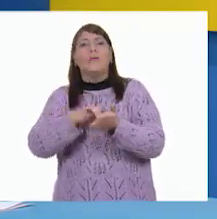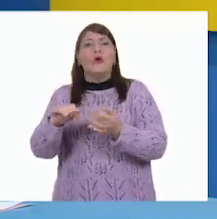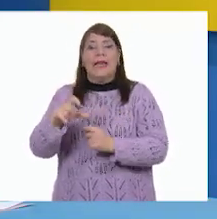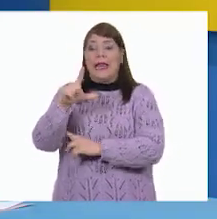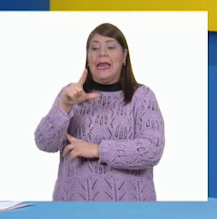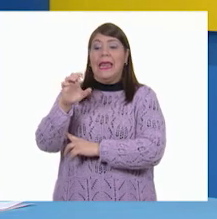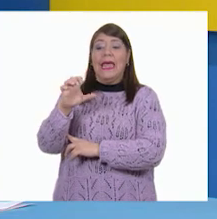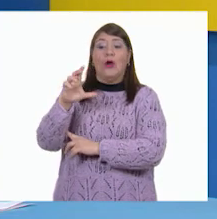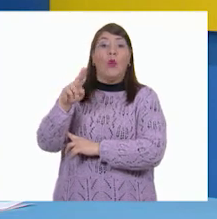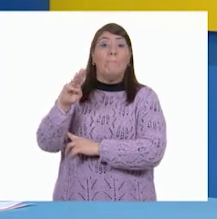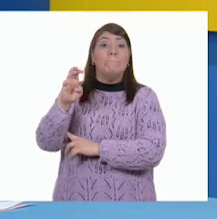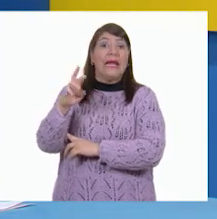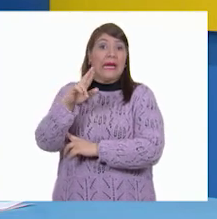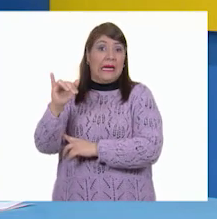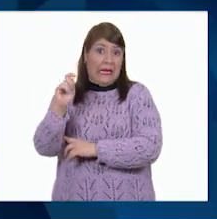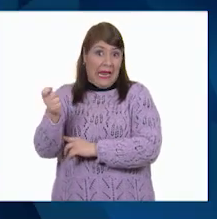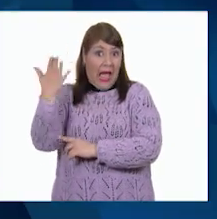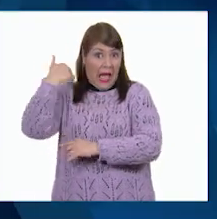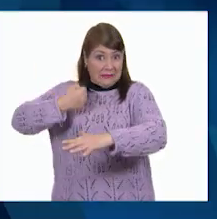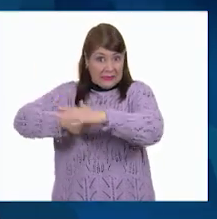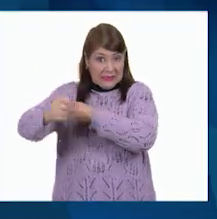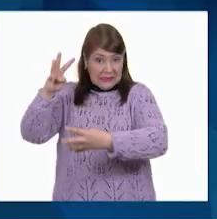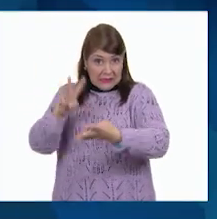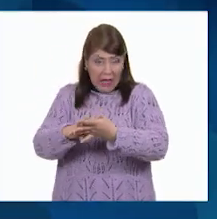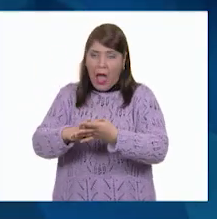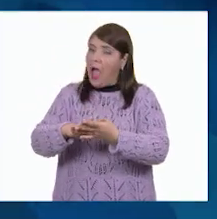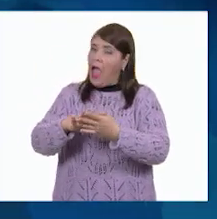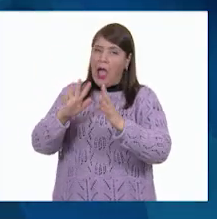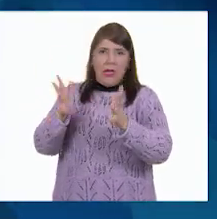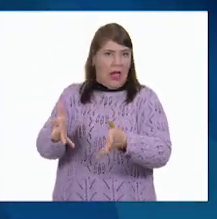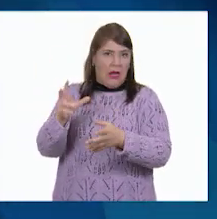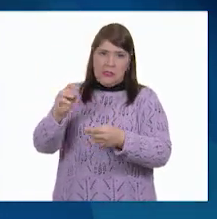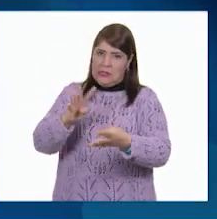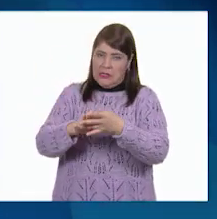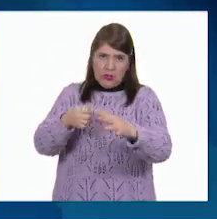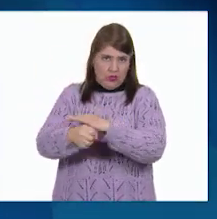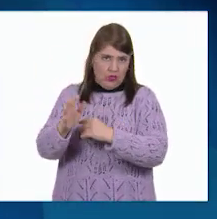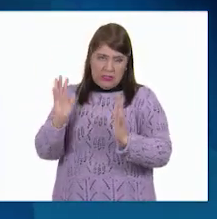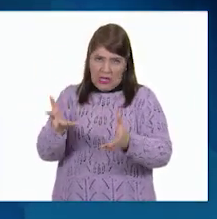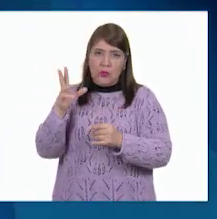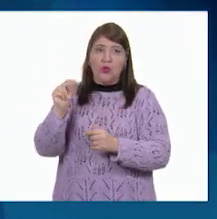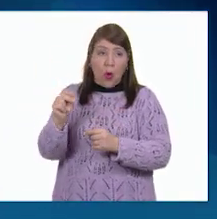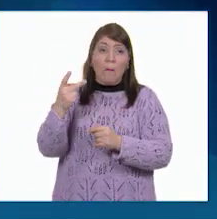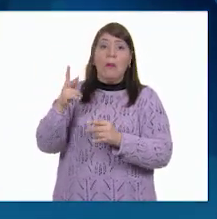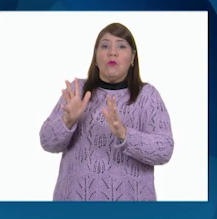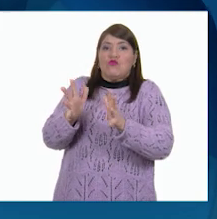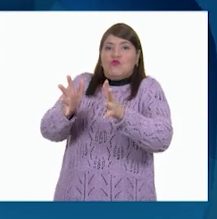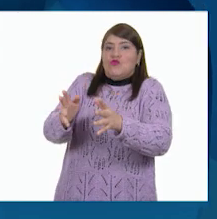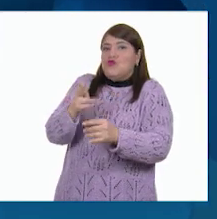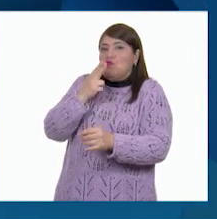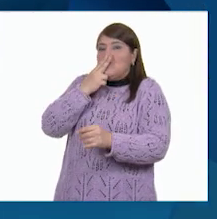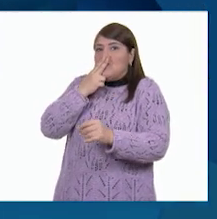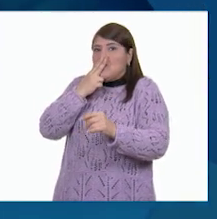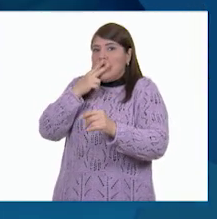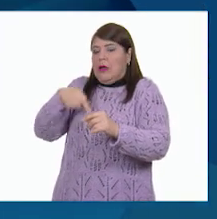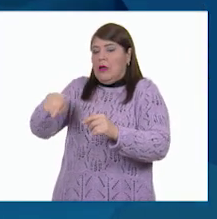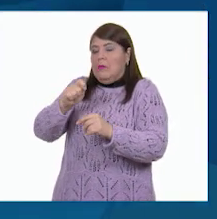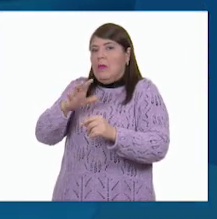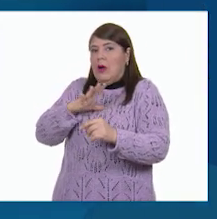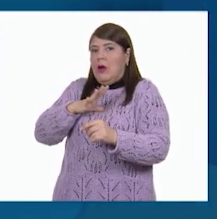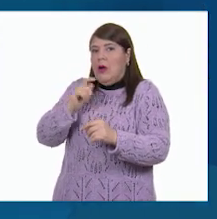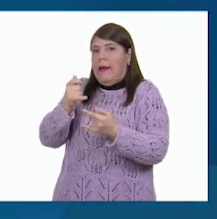Lecumberri. Este edificio ya no es una cárcel, pero se conserva la impresionante construcción que está llena de historias,